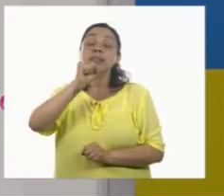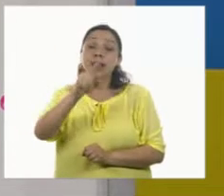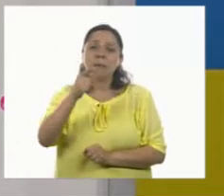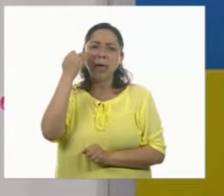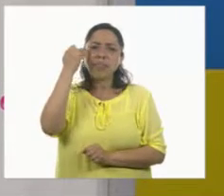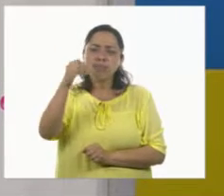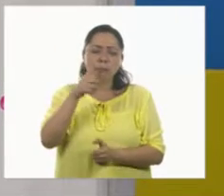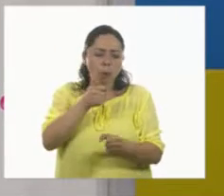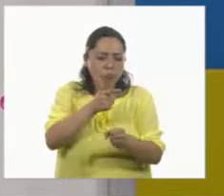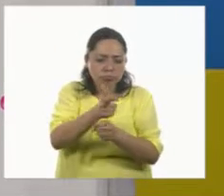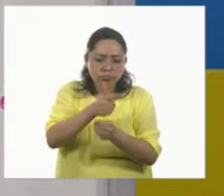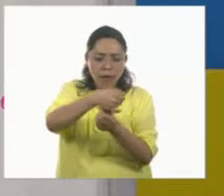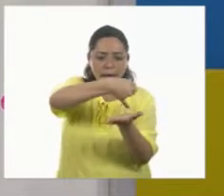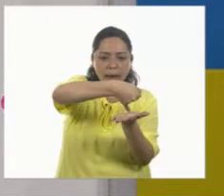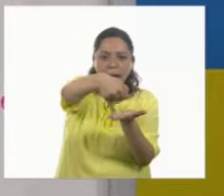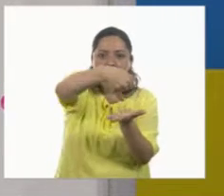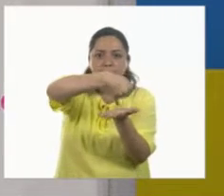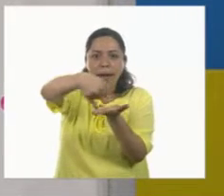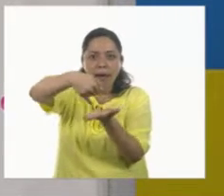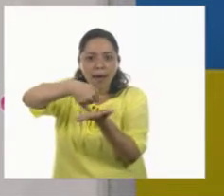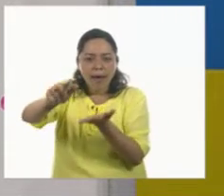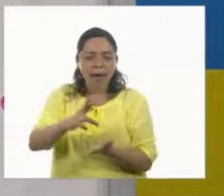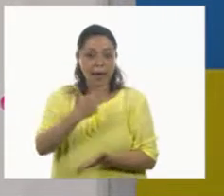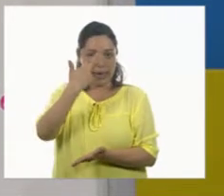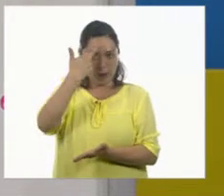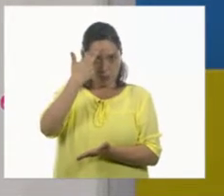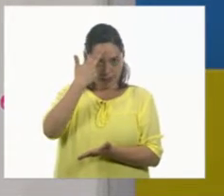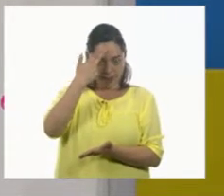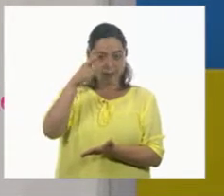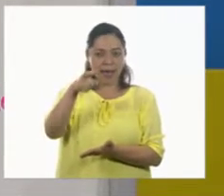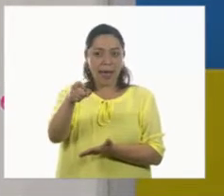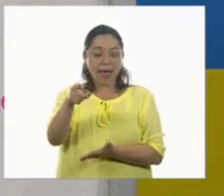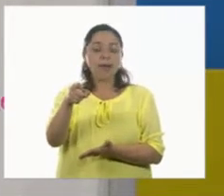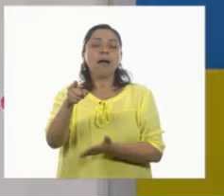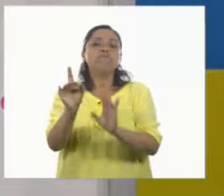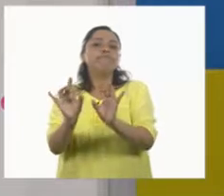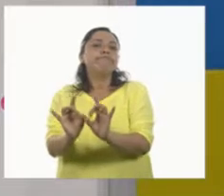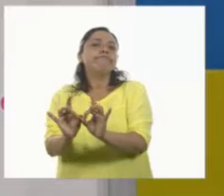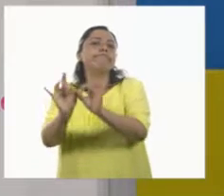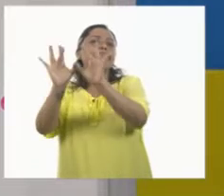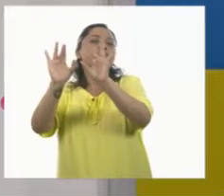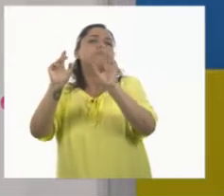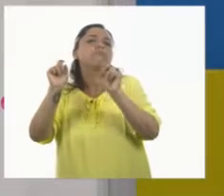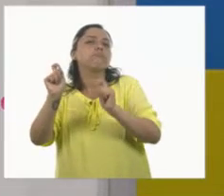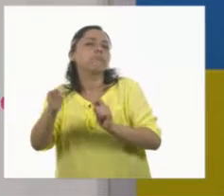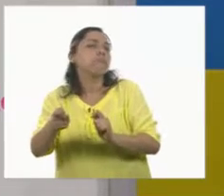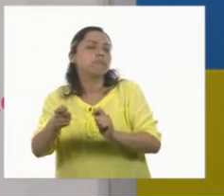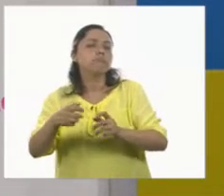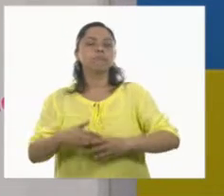porque recordemos que se empezó a dar un fenómeno en el cual las personas del